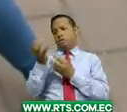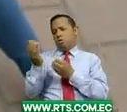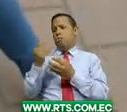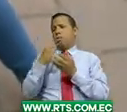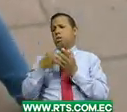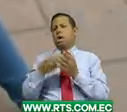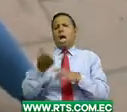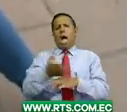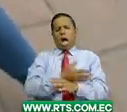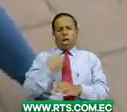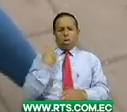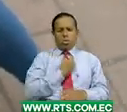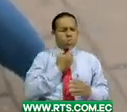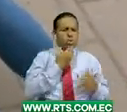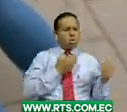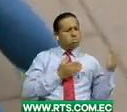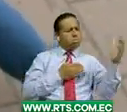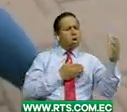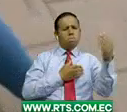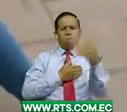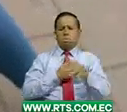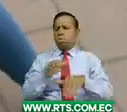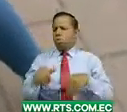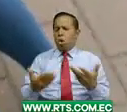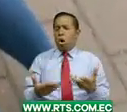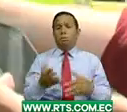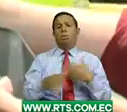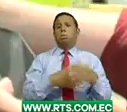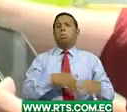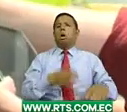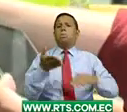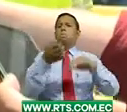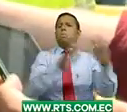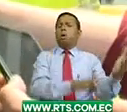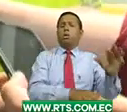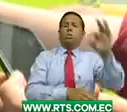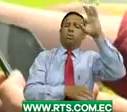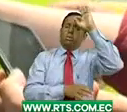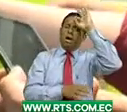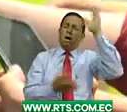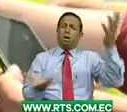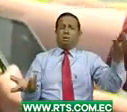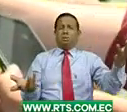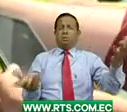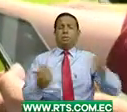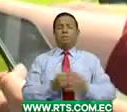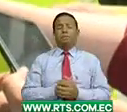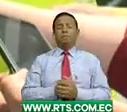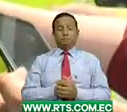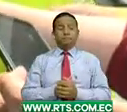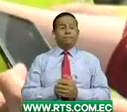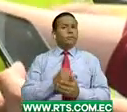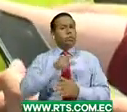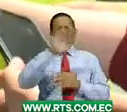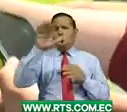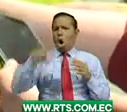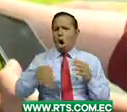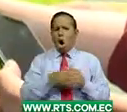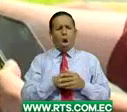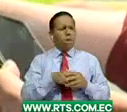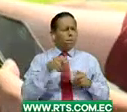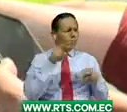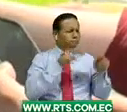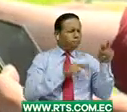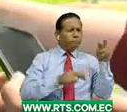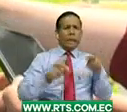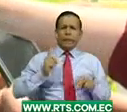siguieron, sin saber que la muerte le esperaba metros más adelante. Todos los elementos de convicción, que son los indicios obtenidos en el lugar de los hechos